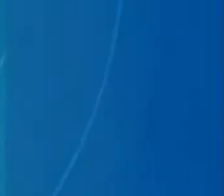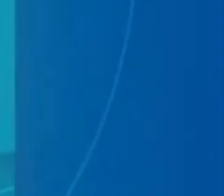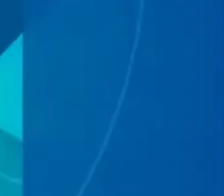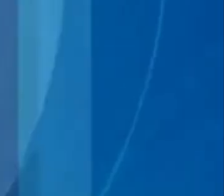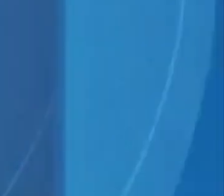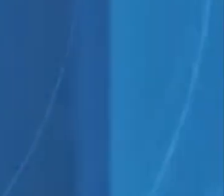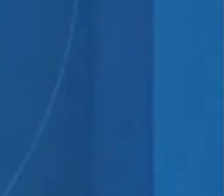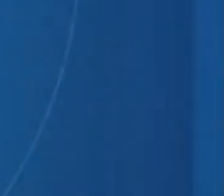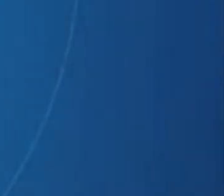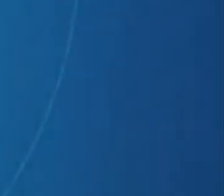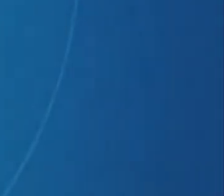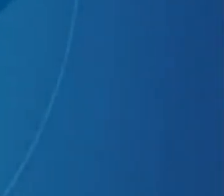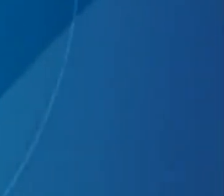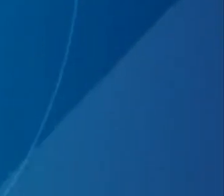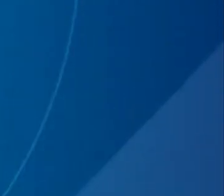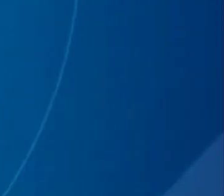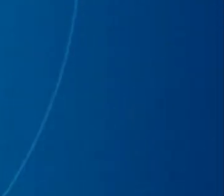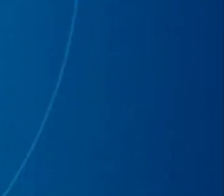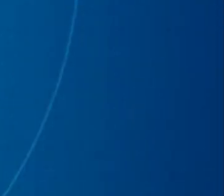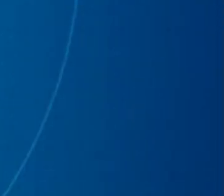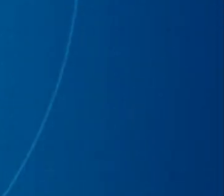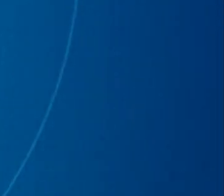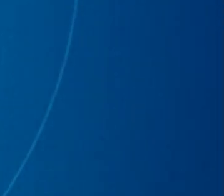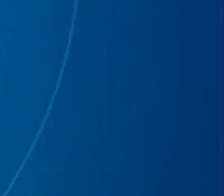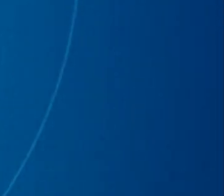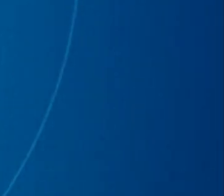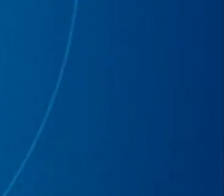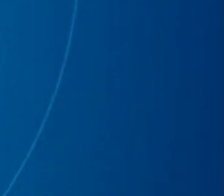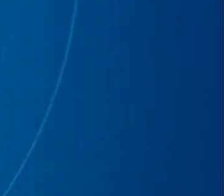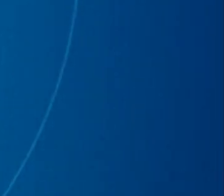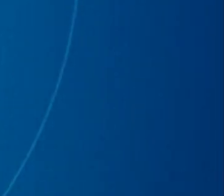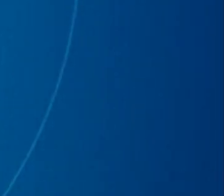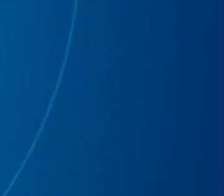RTVC Noticias, emisión fin de semana.